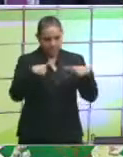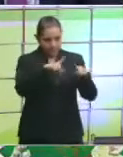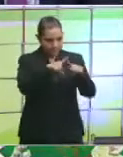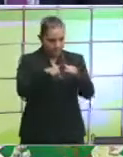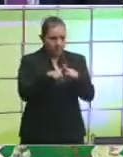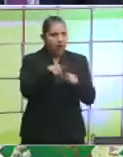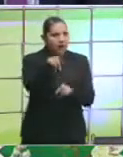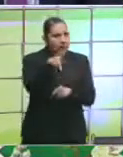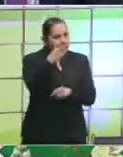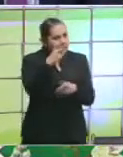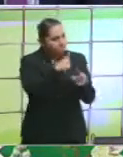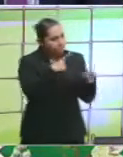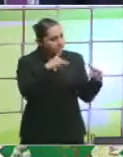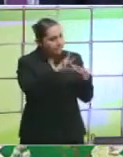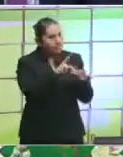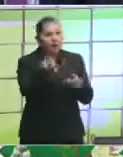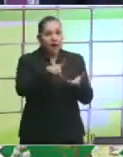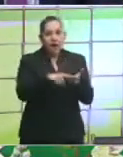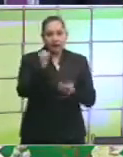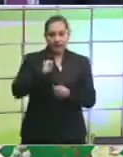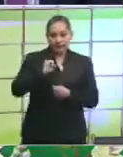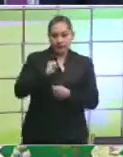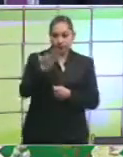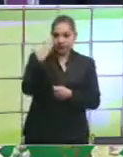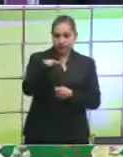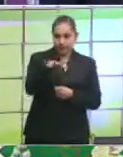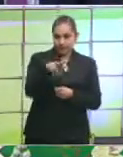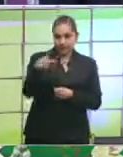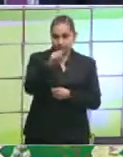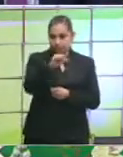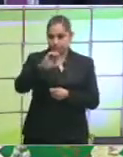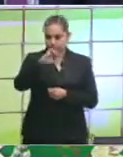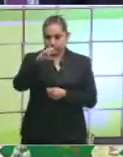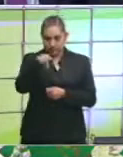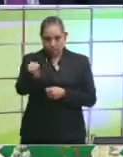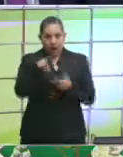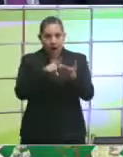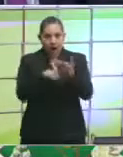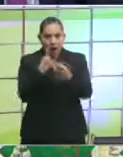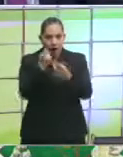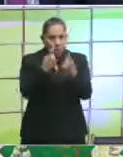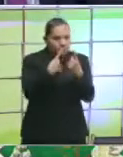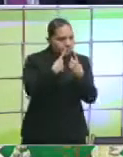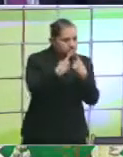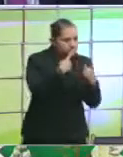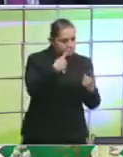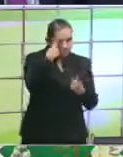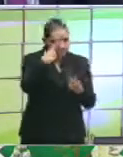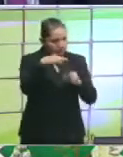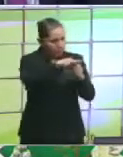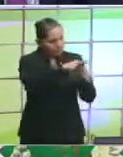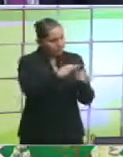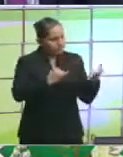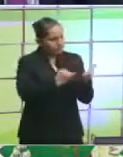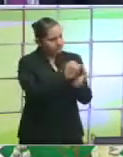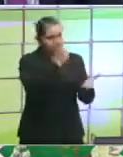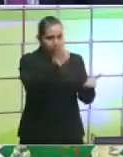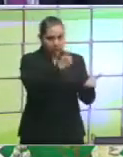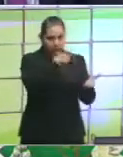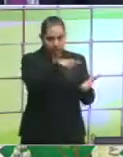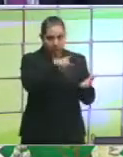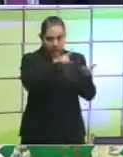siglo 19 de la suprema corte justicia son sentencias muy interesantes en el momento sobre todo de la transición